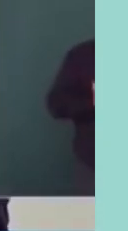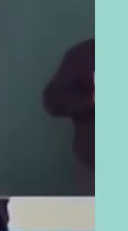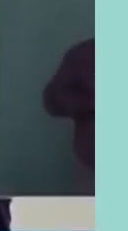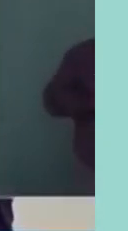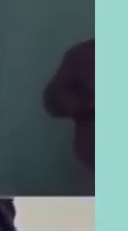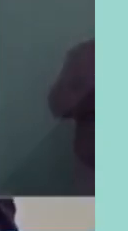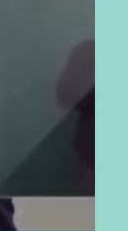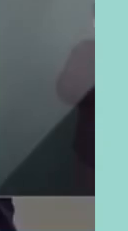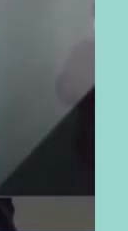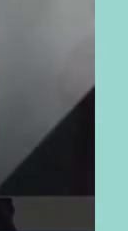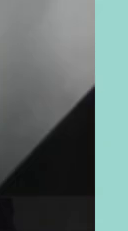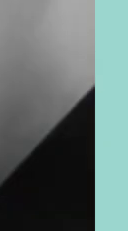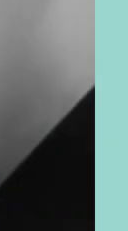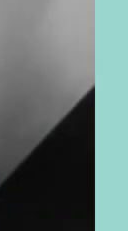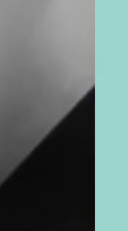no tiene por qué preocuparse.